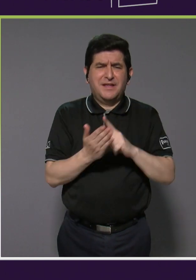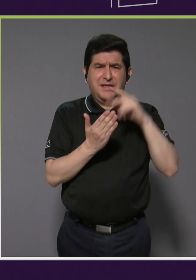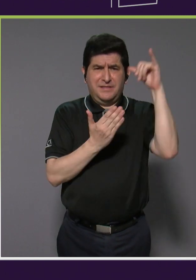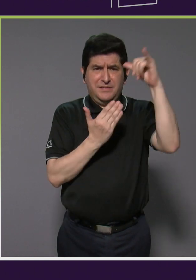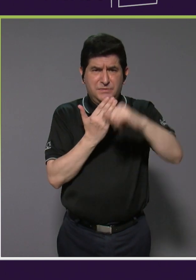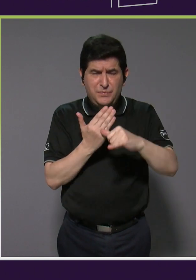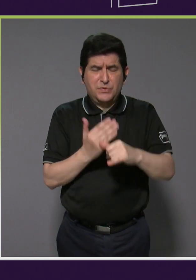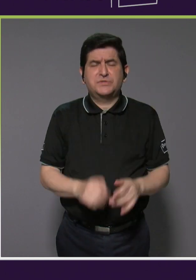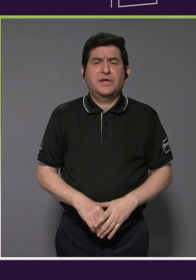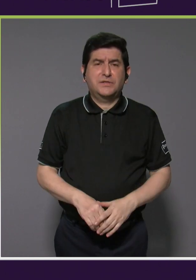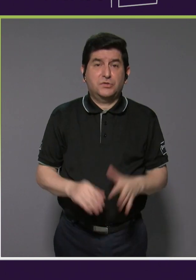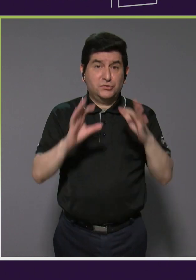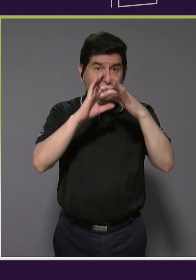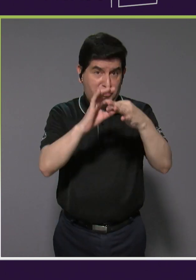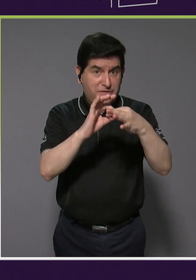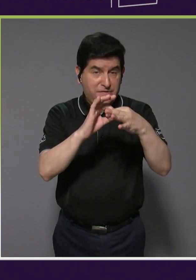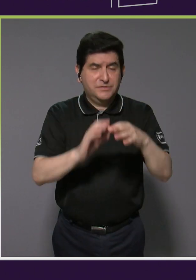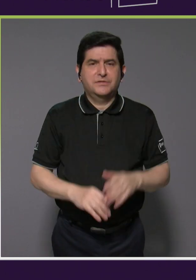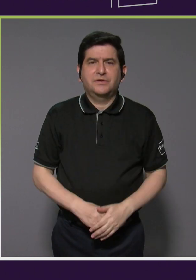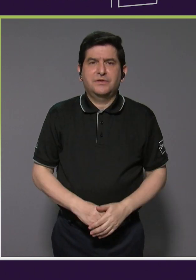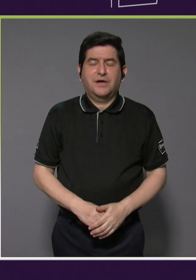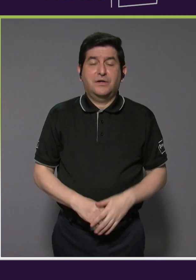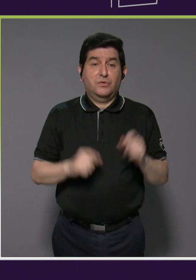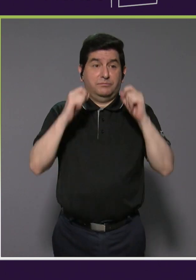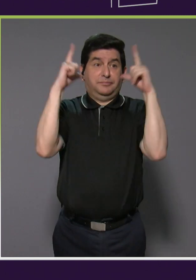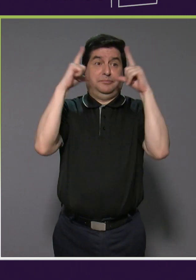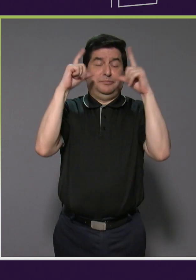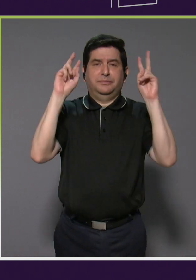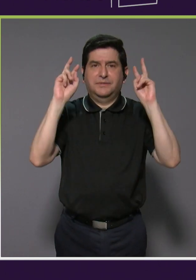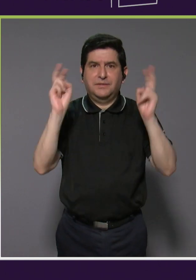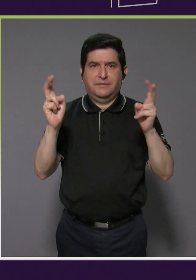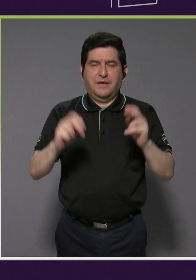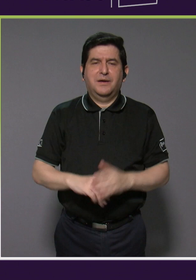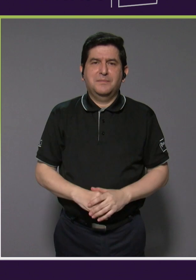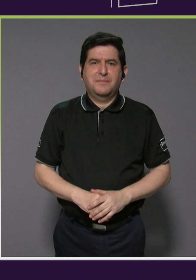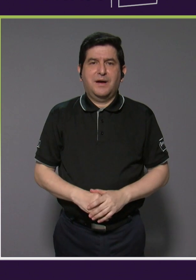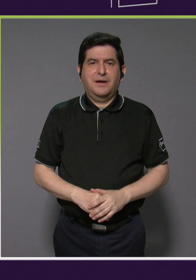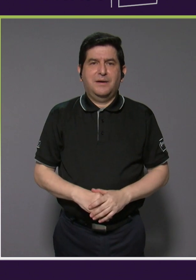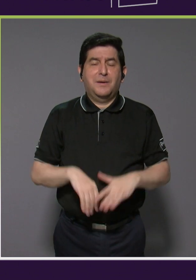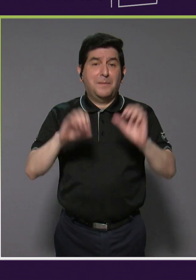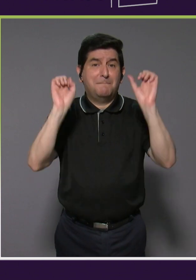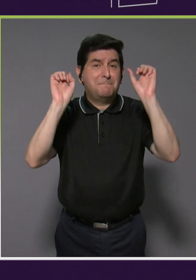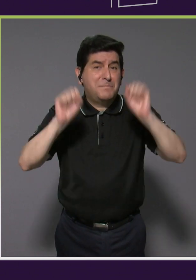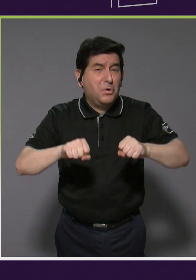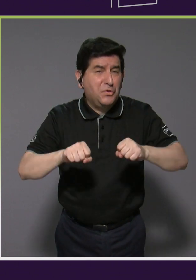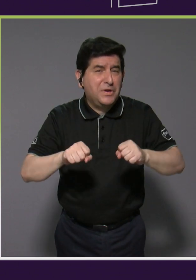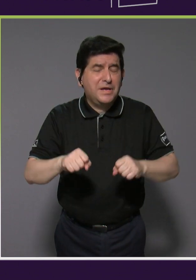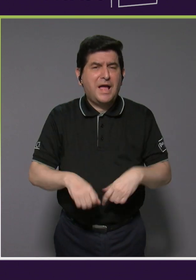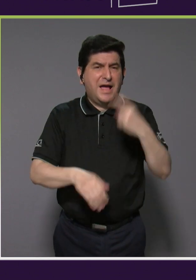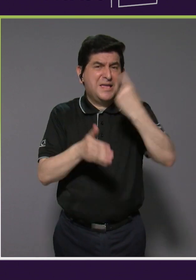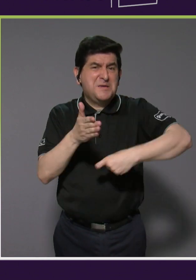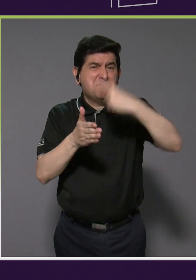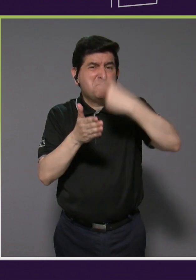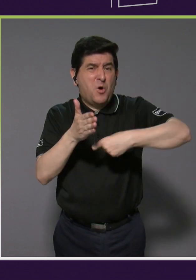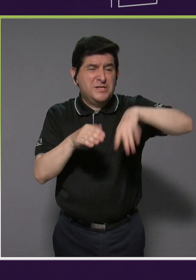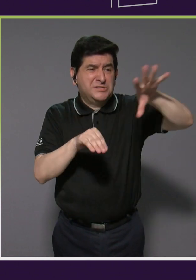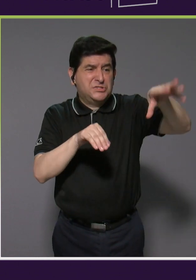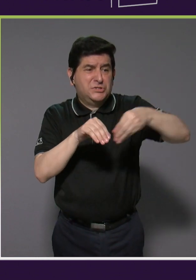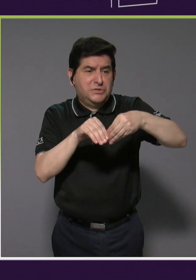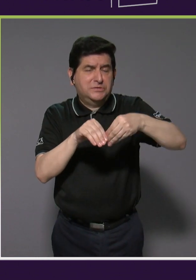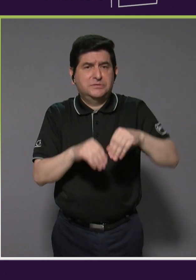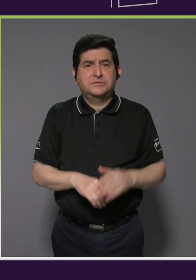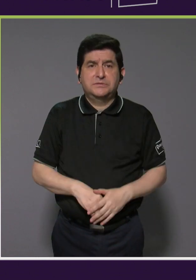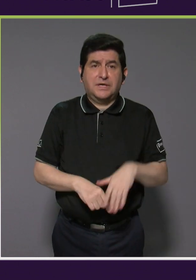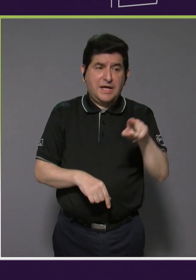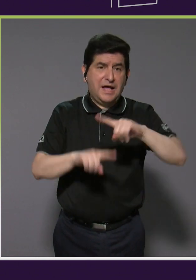propuestas. Entre ellas, ¿verdad?, escandaliza mucho el tema de los posibles impuestos que se le grabaría